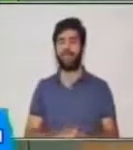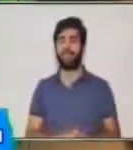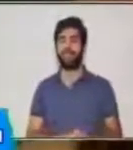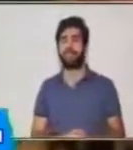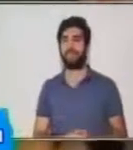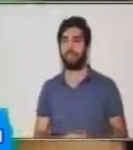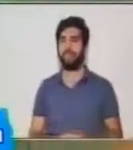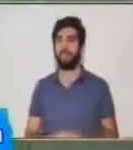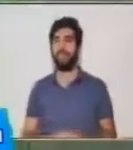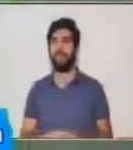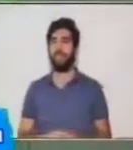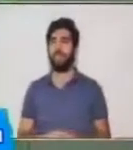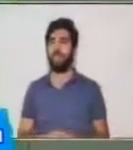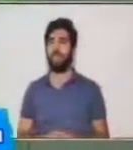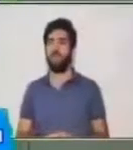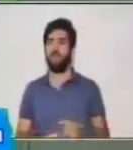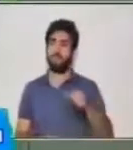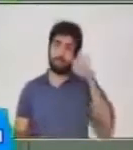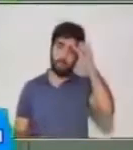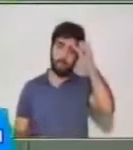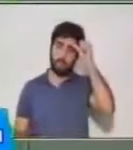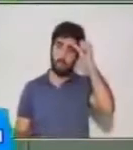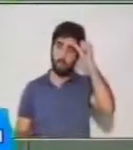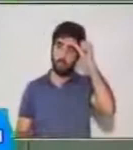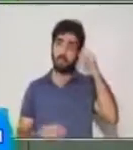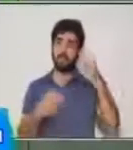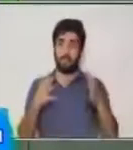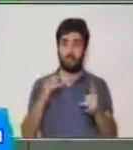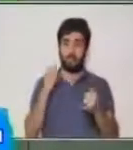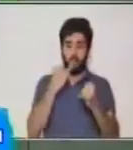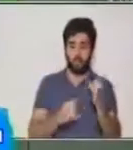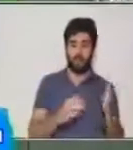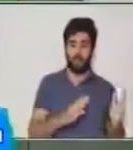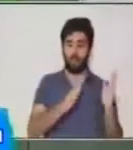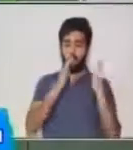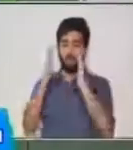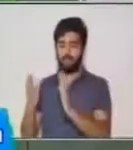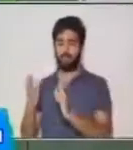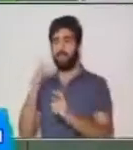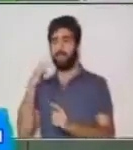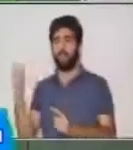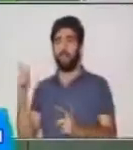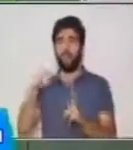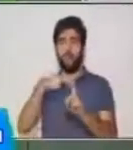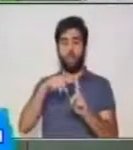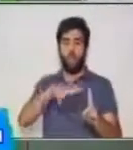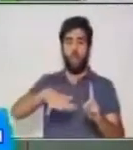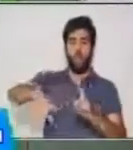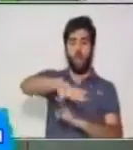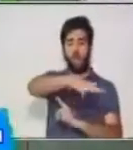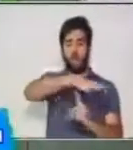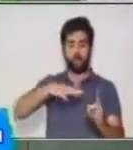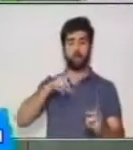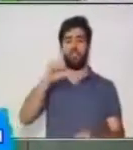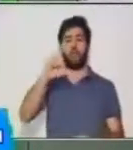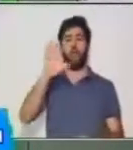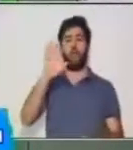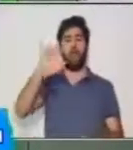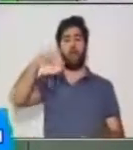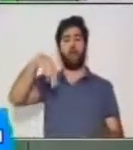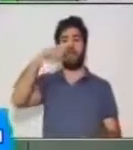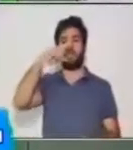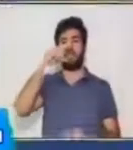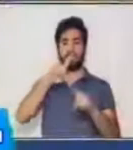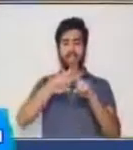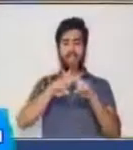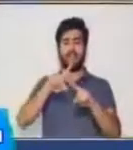personaje. ¿Y qué sucede con los elementos del contexto? Los elementos del contexto los teníamos en nuestra